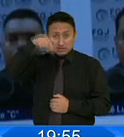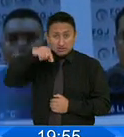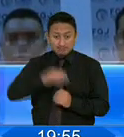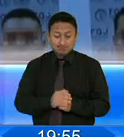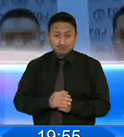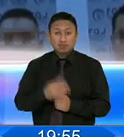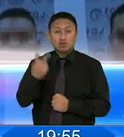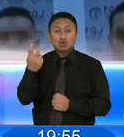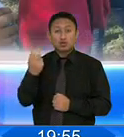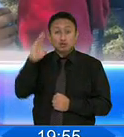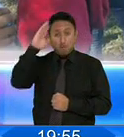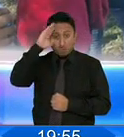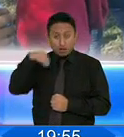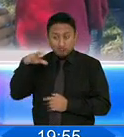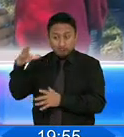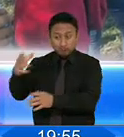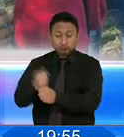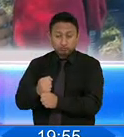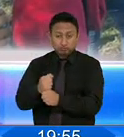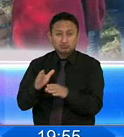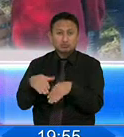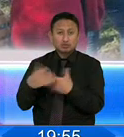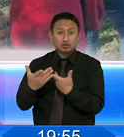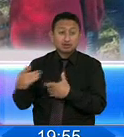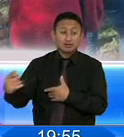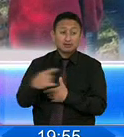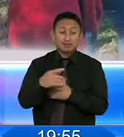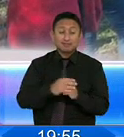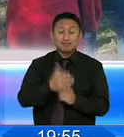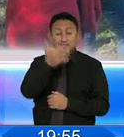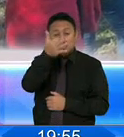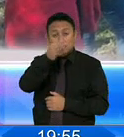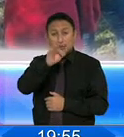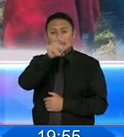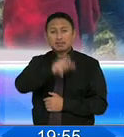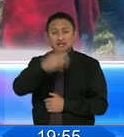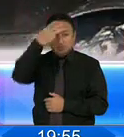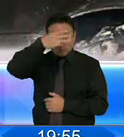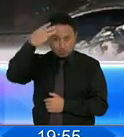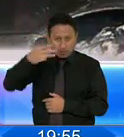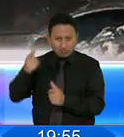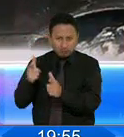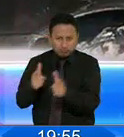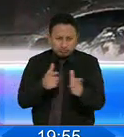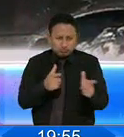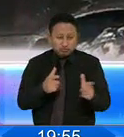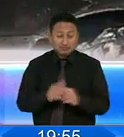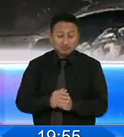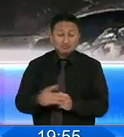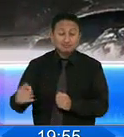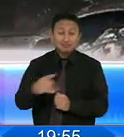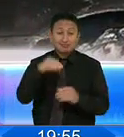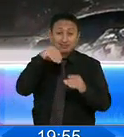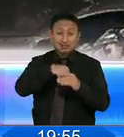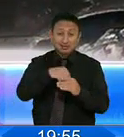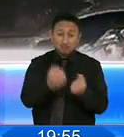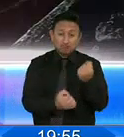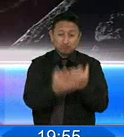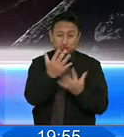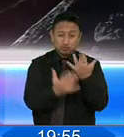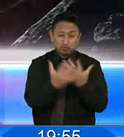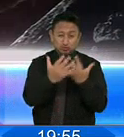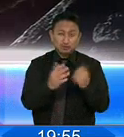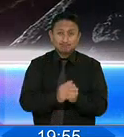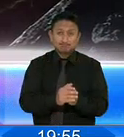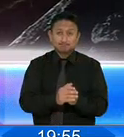12 policías que estarían implicados en la masacre de 19 migrantes, quienes murieron calcinados semanas atrás. La